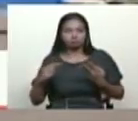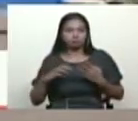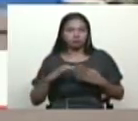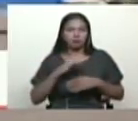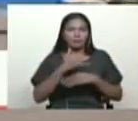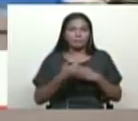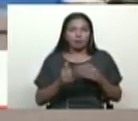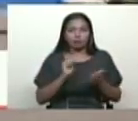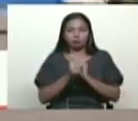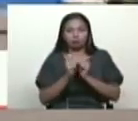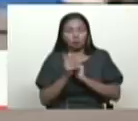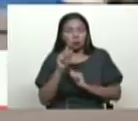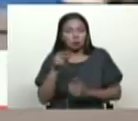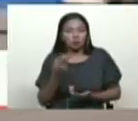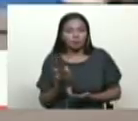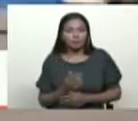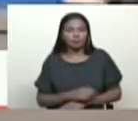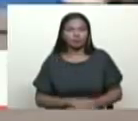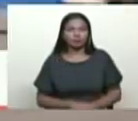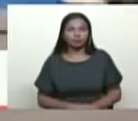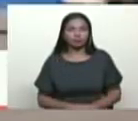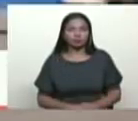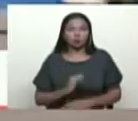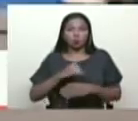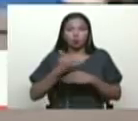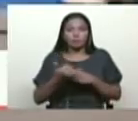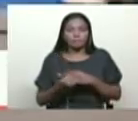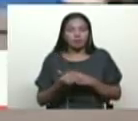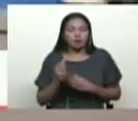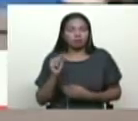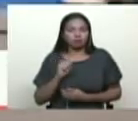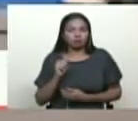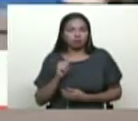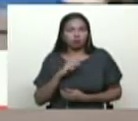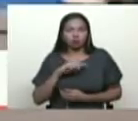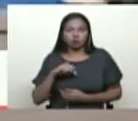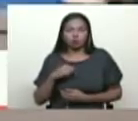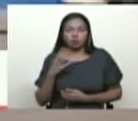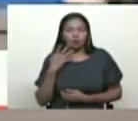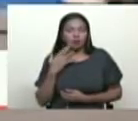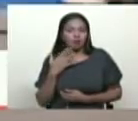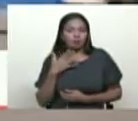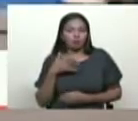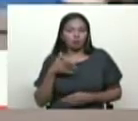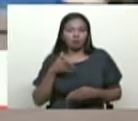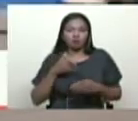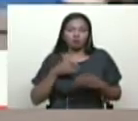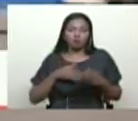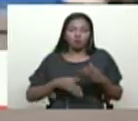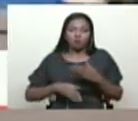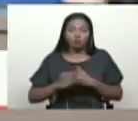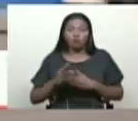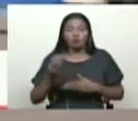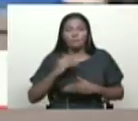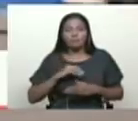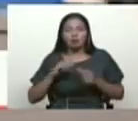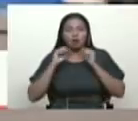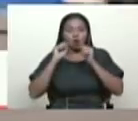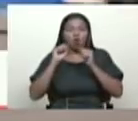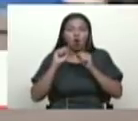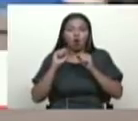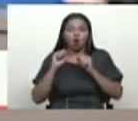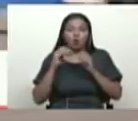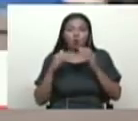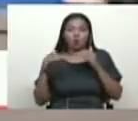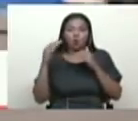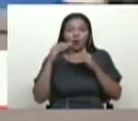plan deportivo, un plan pues, donde vayamos avanzando sobre pequeños logros hacia grandes